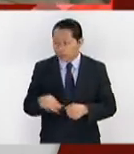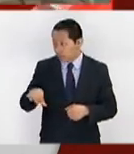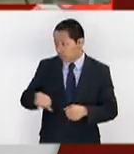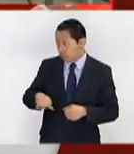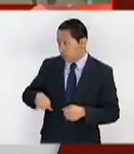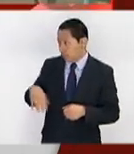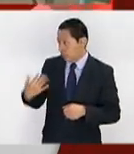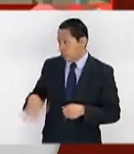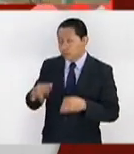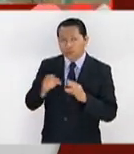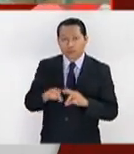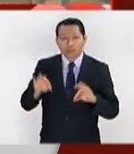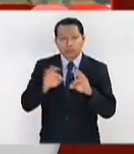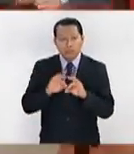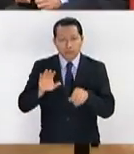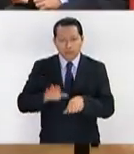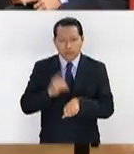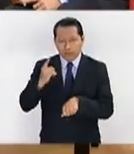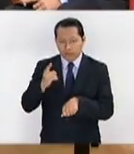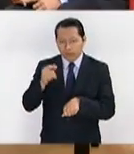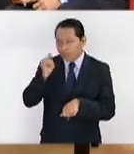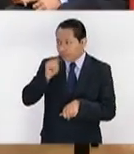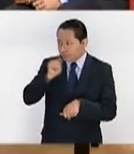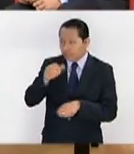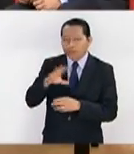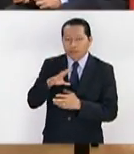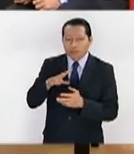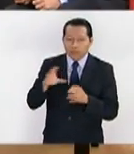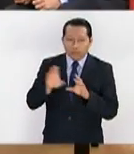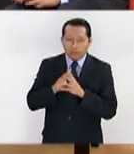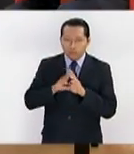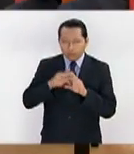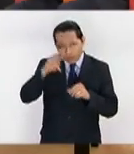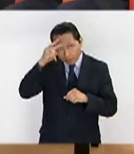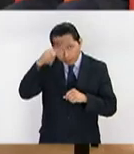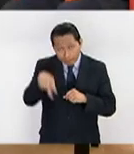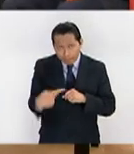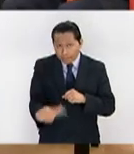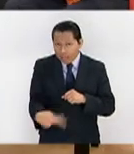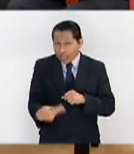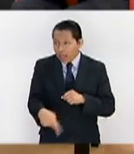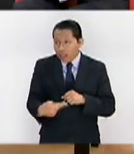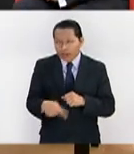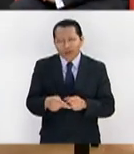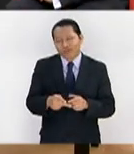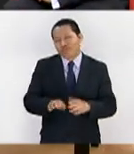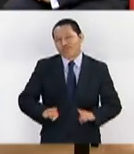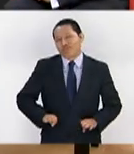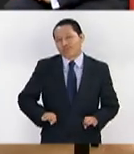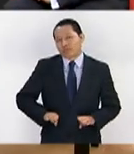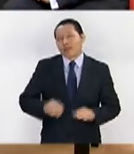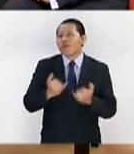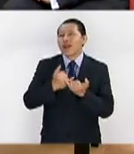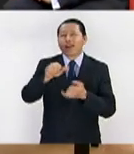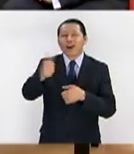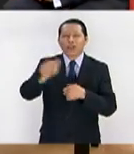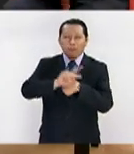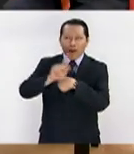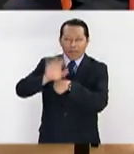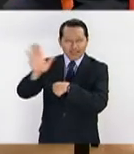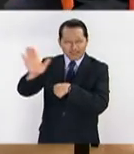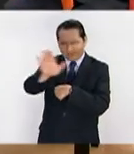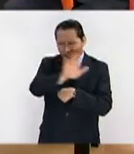y muy importante, porque parte de nuestras identidades, ¿no?, de los mexicanos, claro, como en otros países del mundo, pues es precisamente